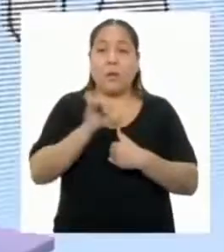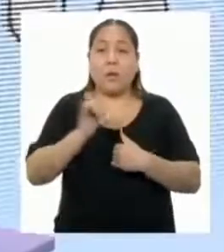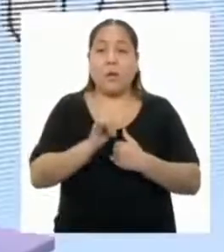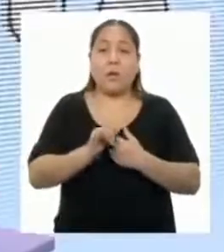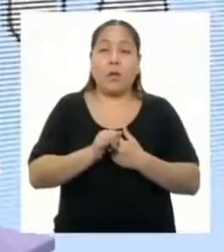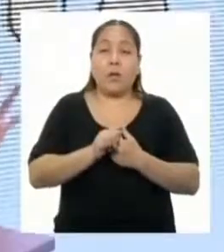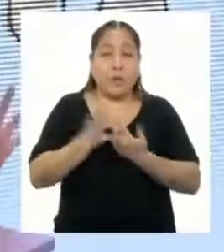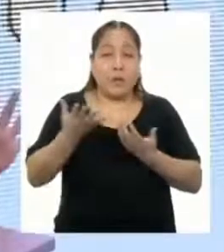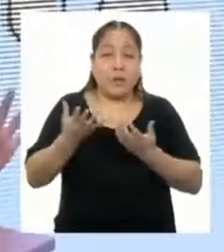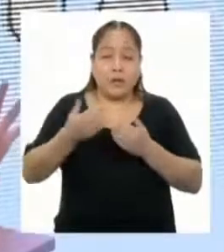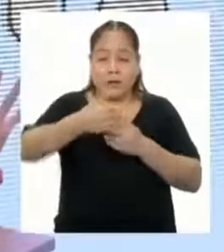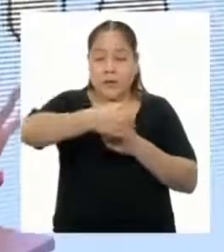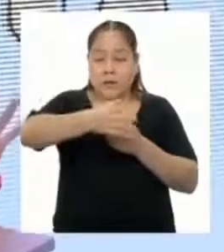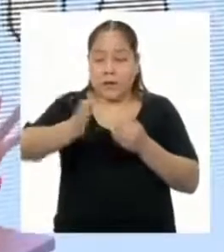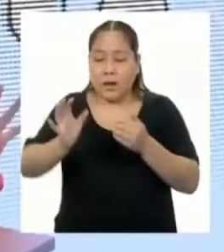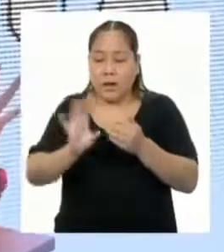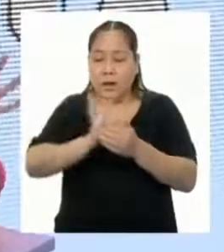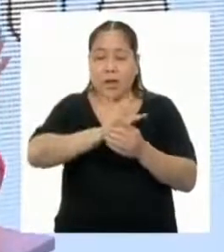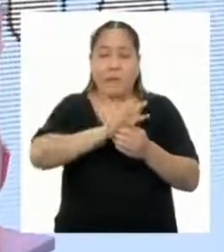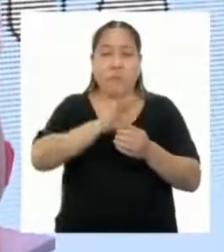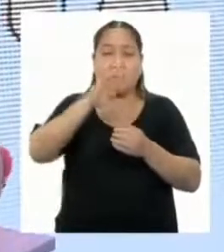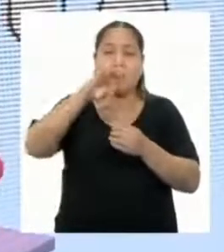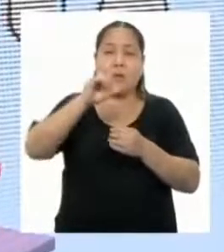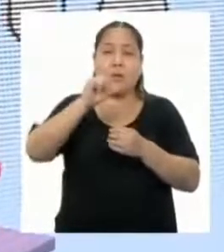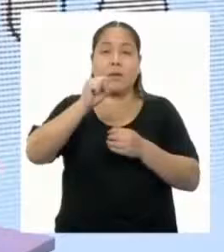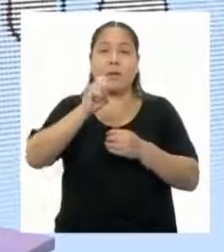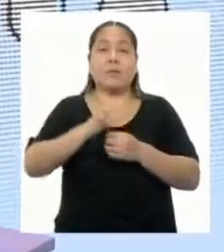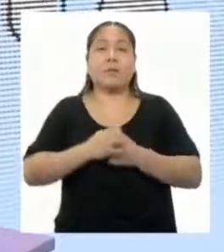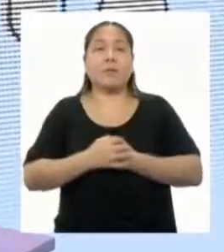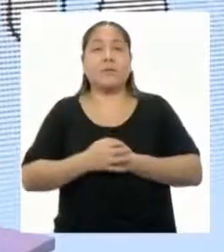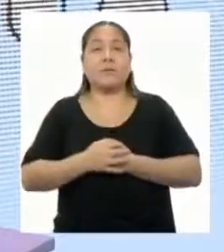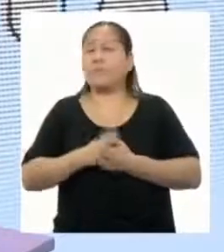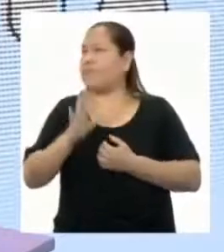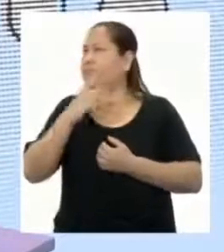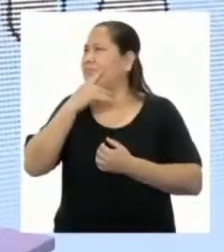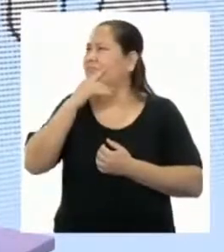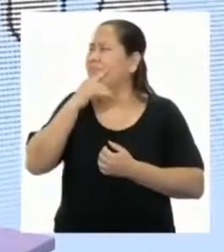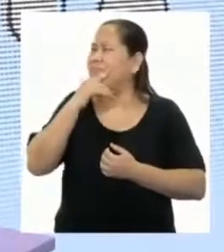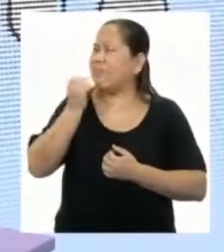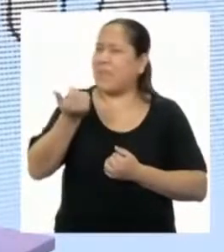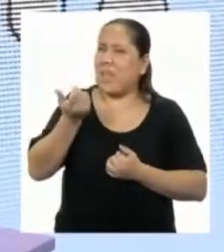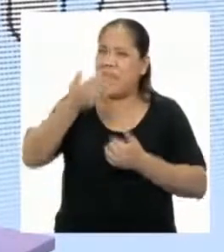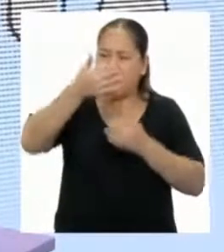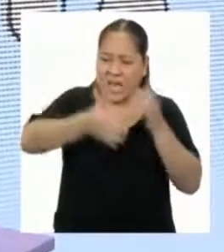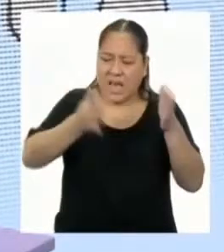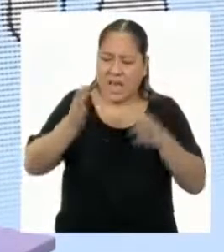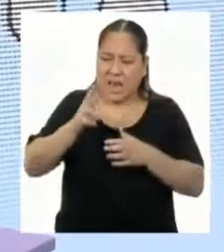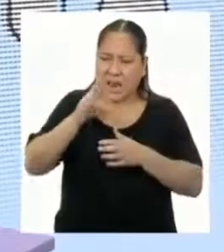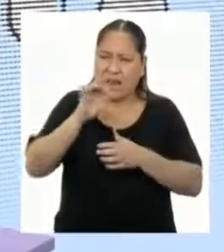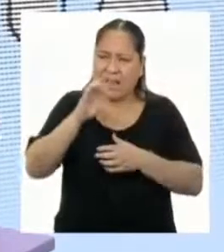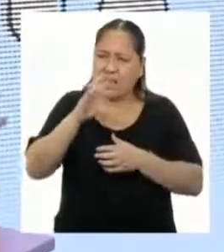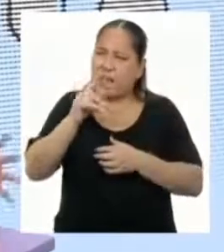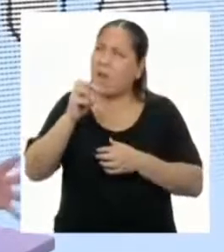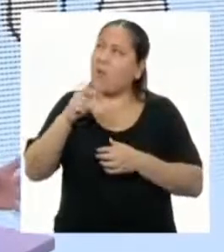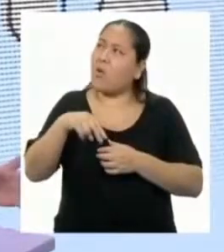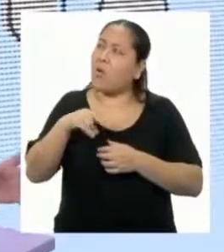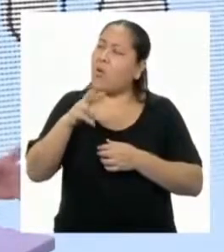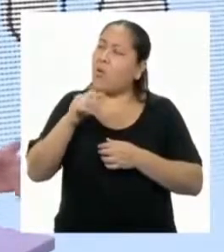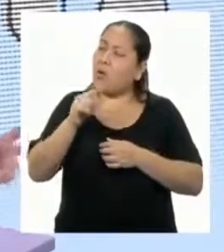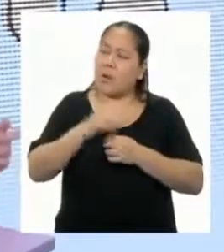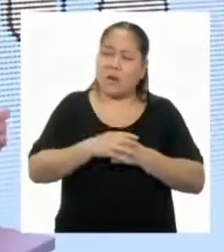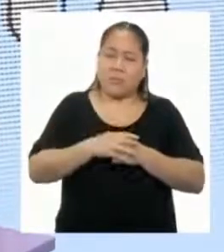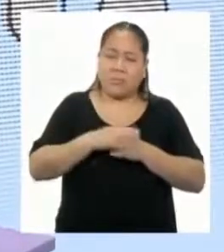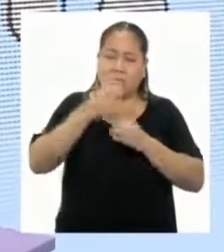base. A ver, un ratito, déjame procesarlo. Tantas caras rectangulares como lados tiene la